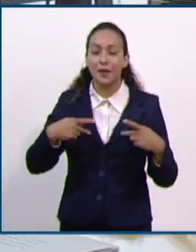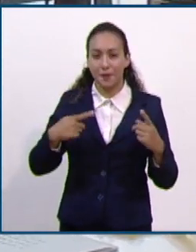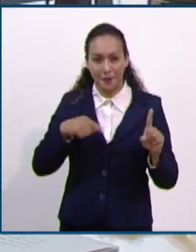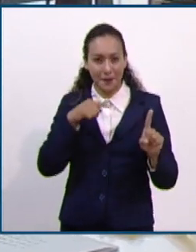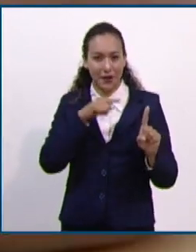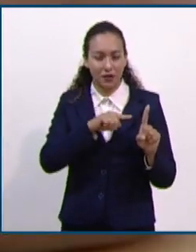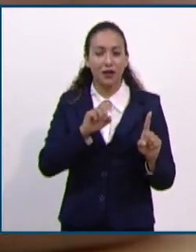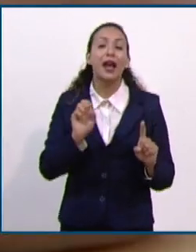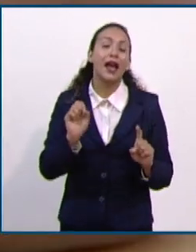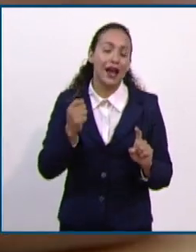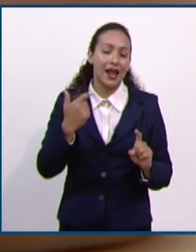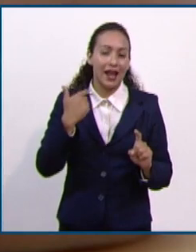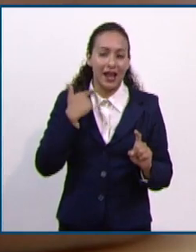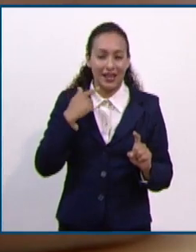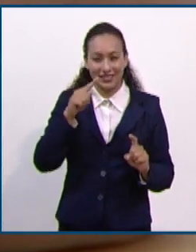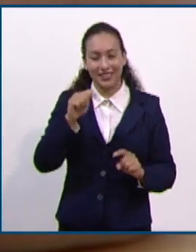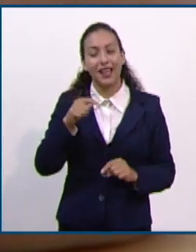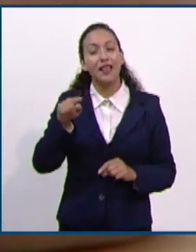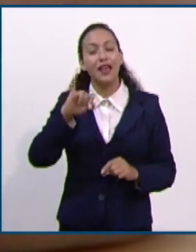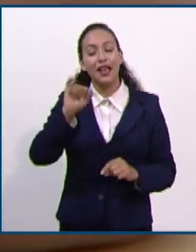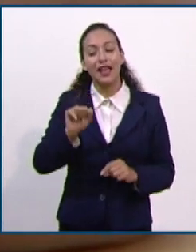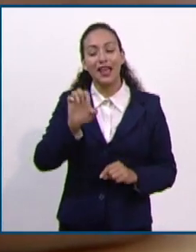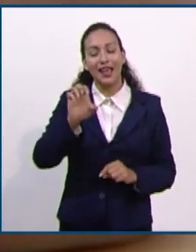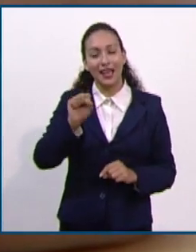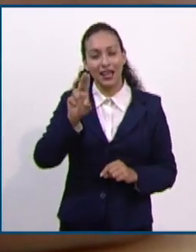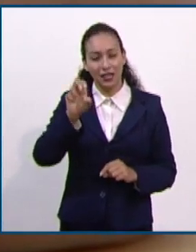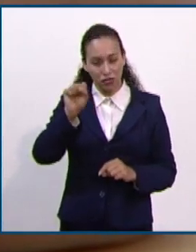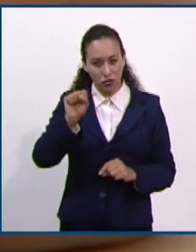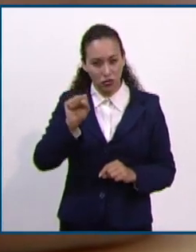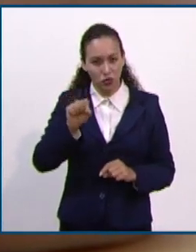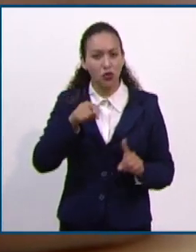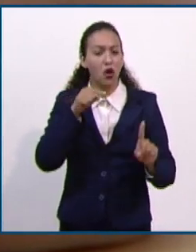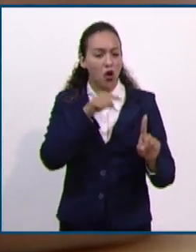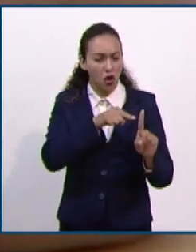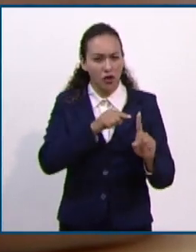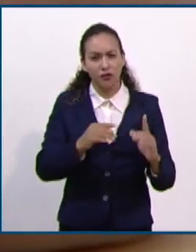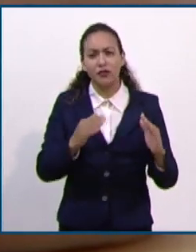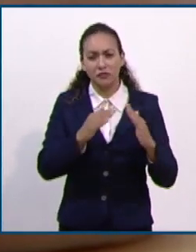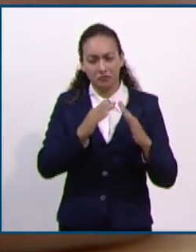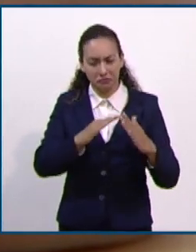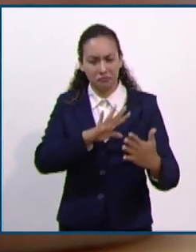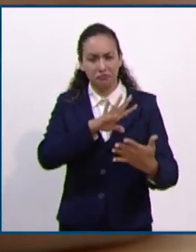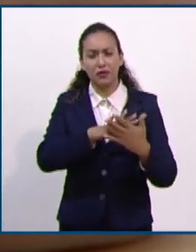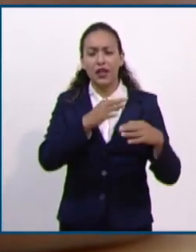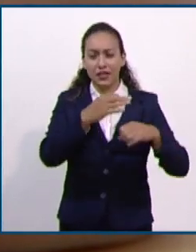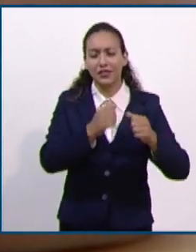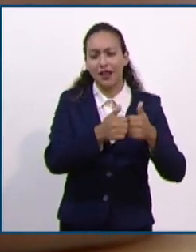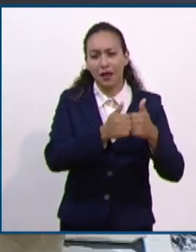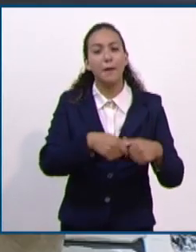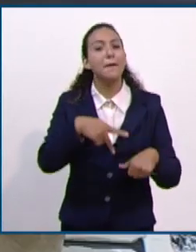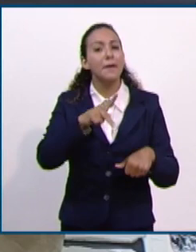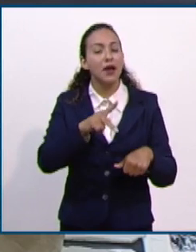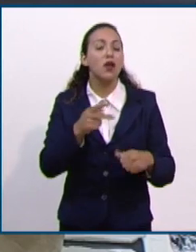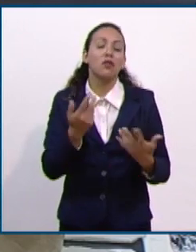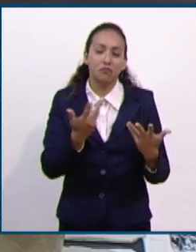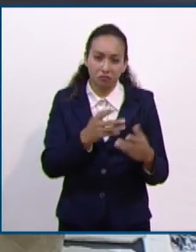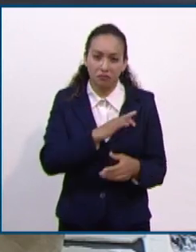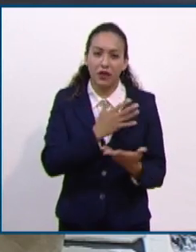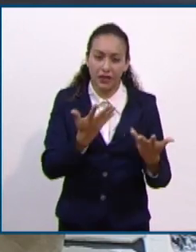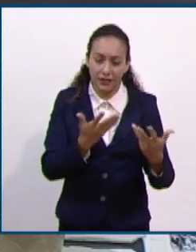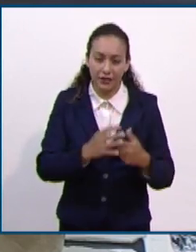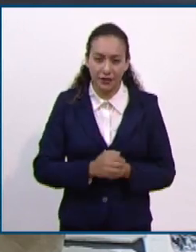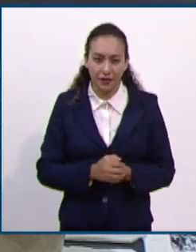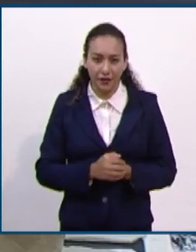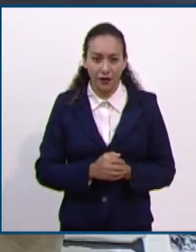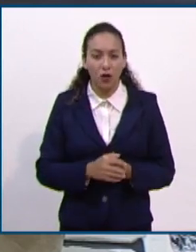titular de la PGR, Jesús N., sí tiene derecho a la prisión preventiva justificada, se ejecute en su domicilio,